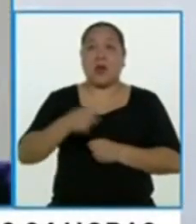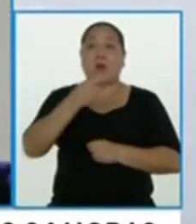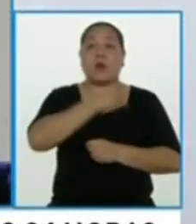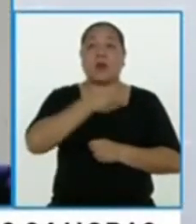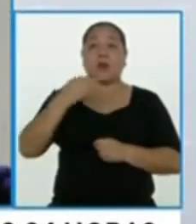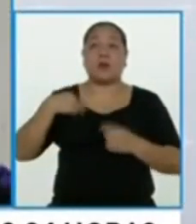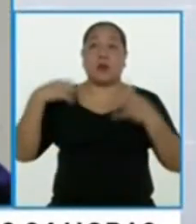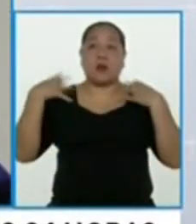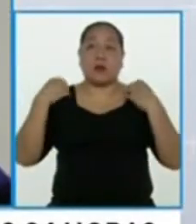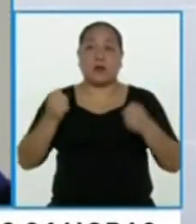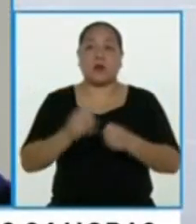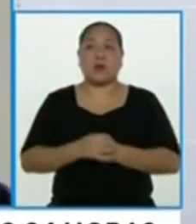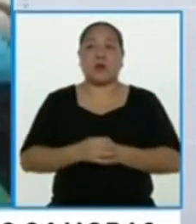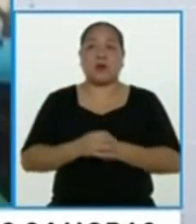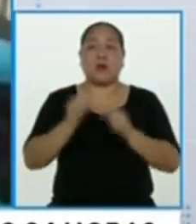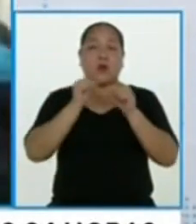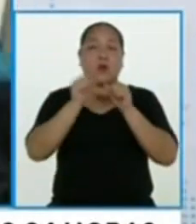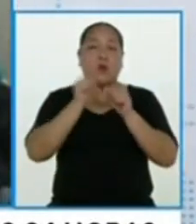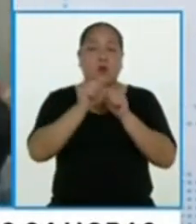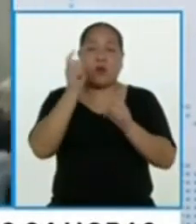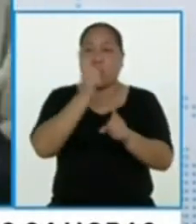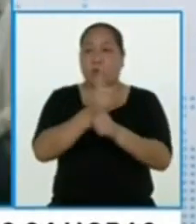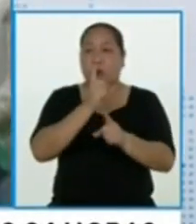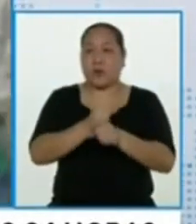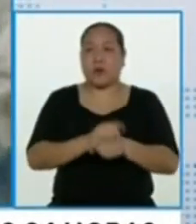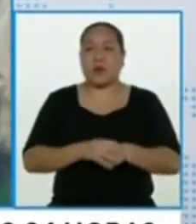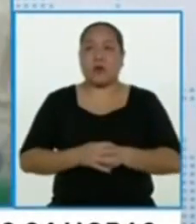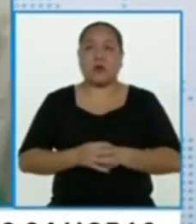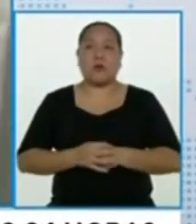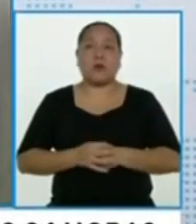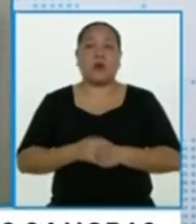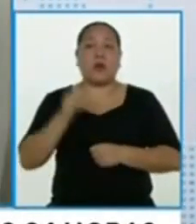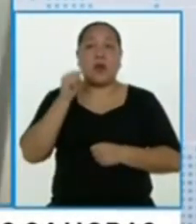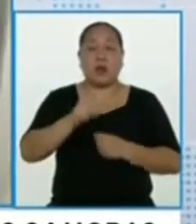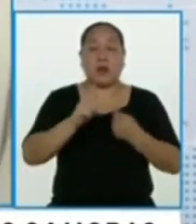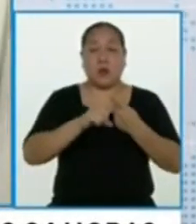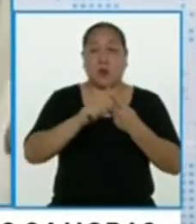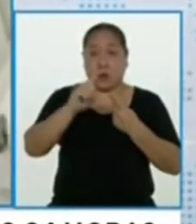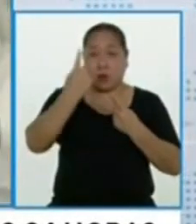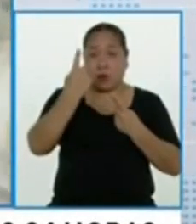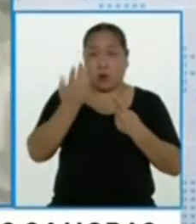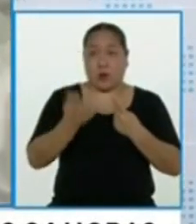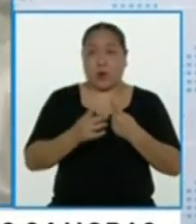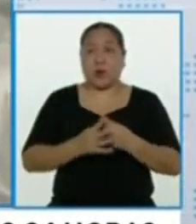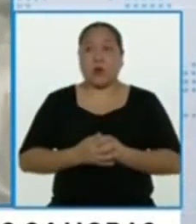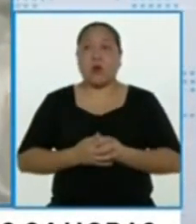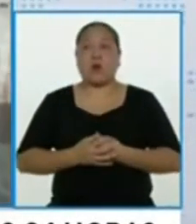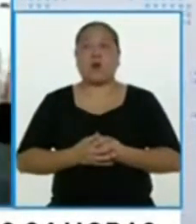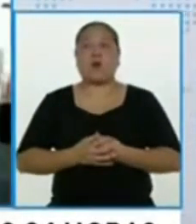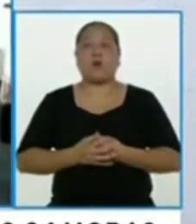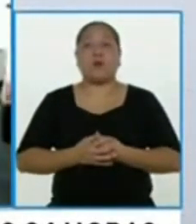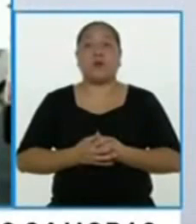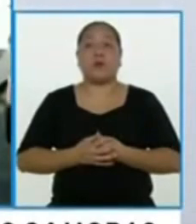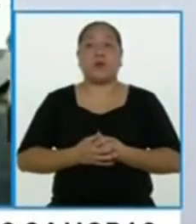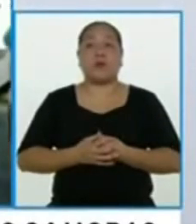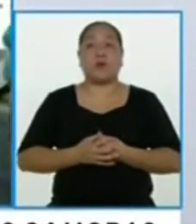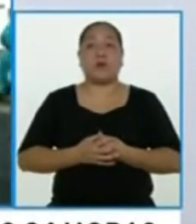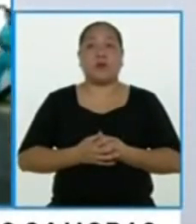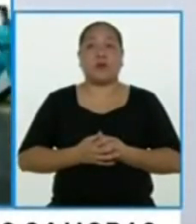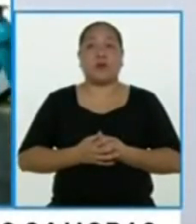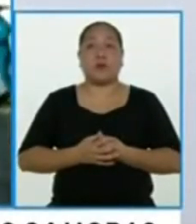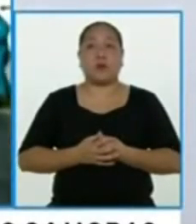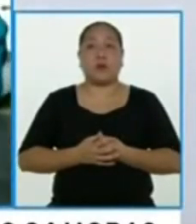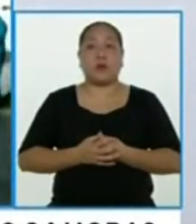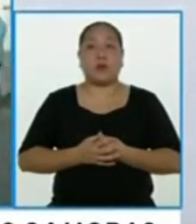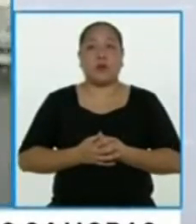maneja esta información. Es el dato oficial. Naturalmente. Exacto. Ajá. Entonces, eso es el primero, ¿de acuerdo? Claro, ¿por qué no darla a conocer? El gobierno se la advirtió. ¿Por qué no darla